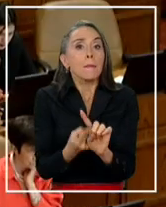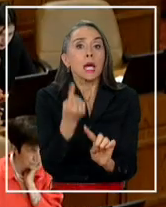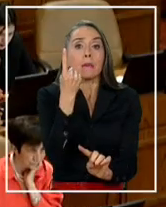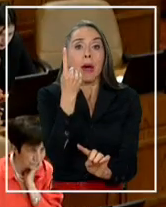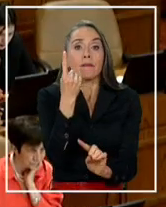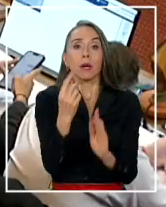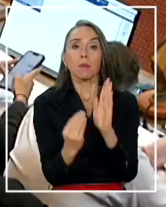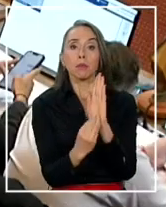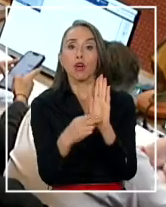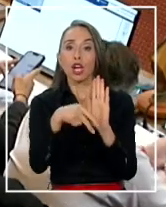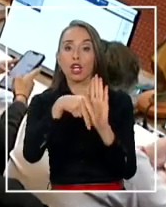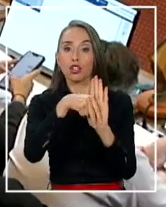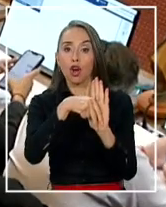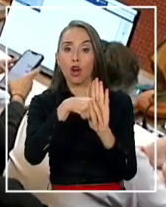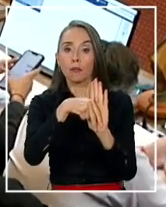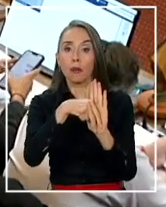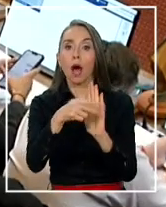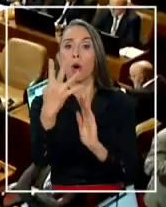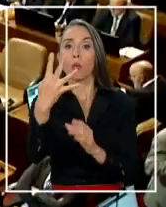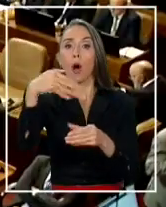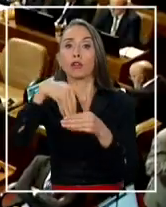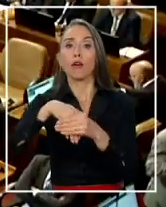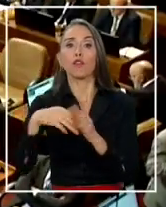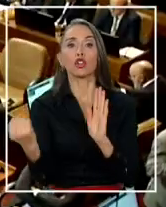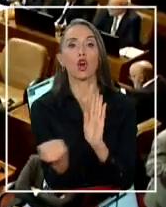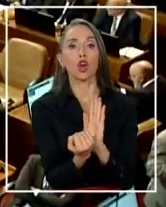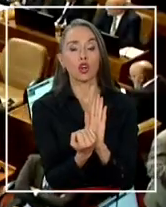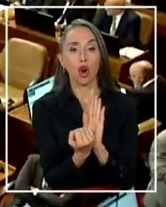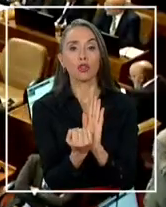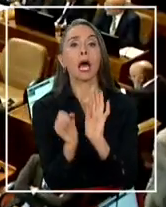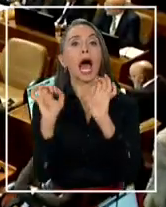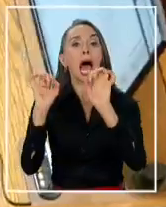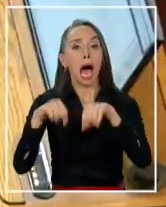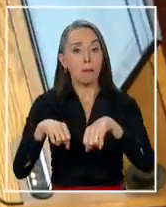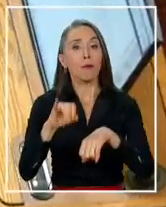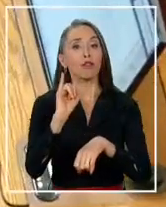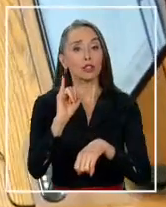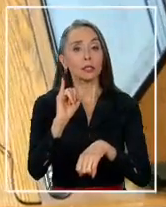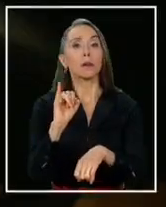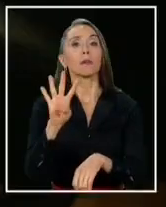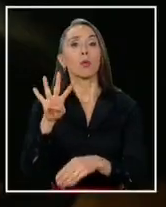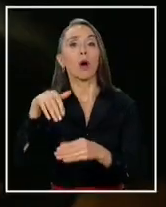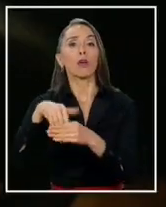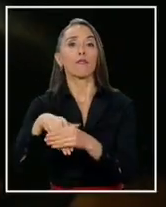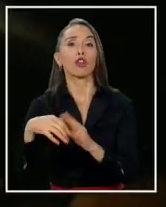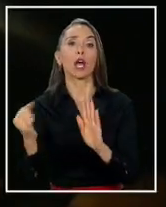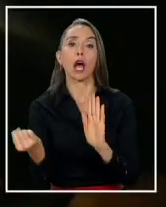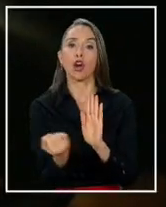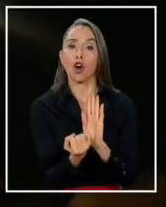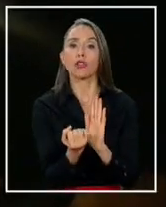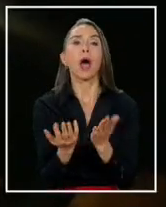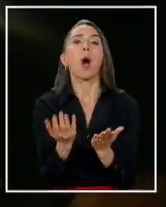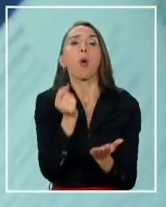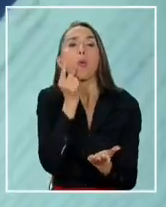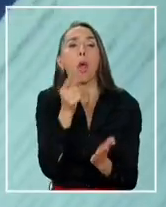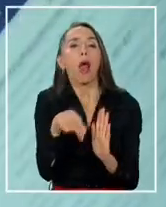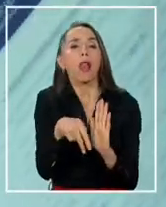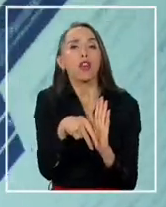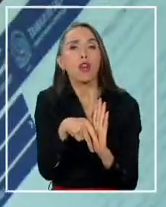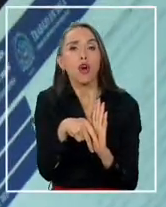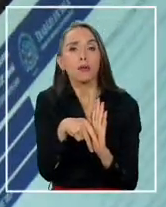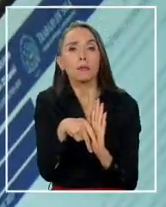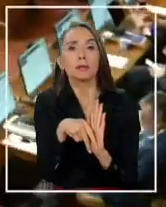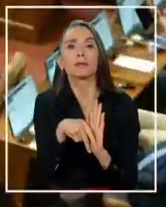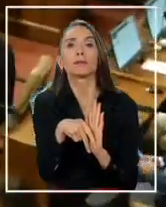vez una norma recibe 4 votos en contra. Se aprobó, pero tuvo 4 votos en contra. Estoy hablando de la norma